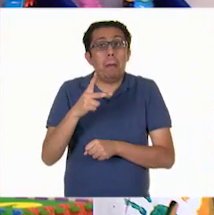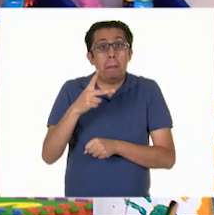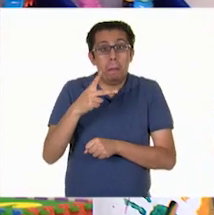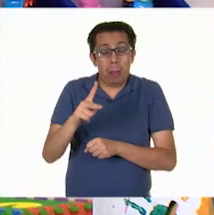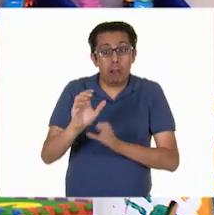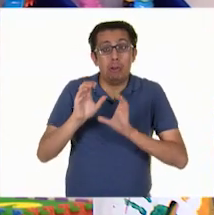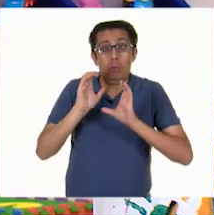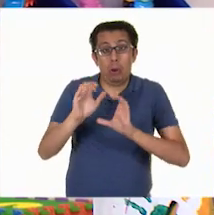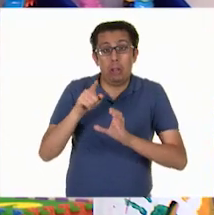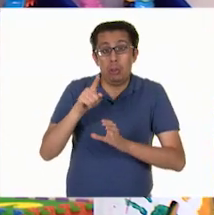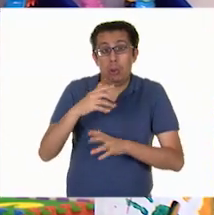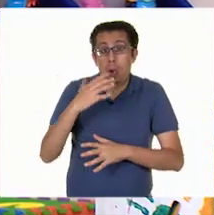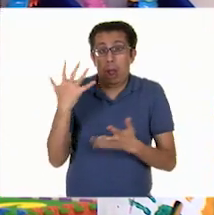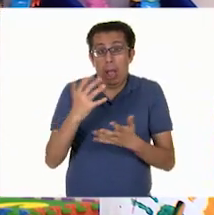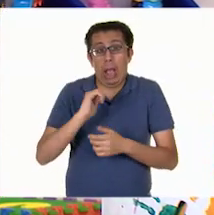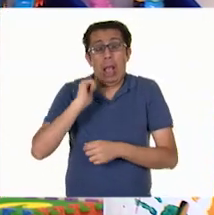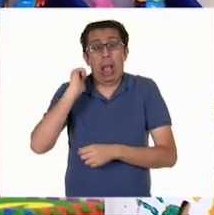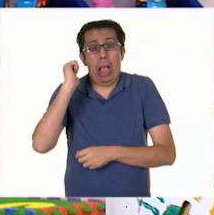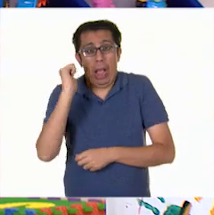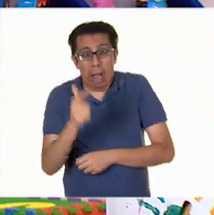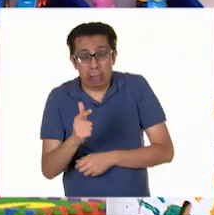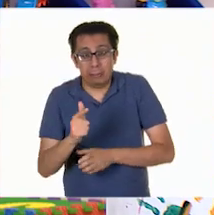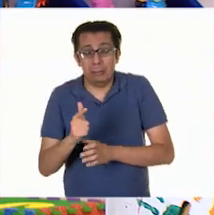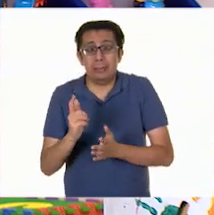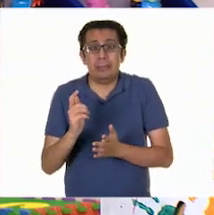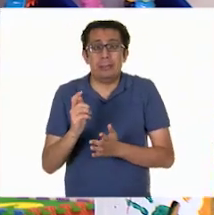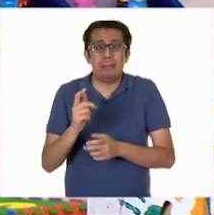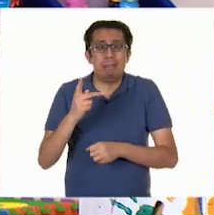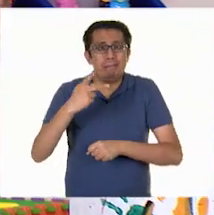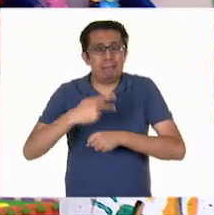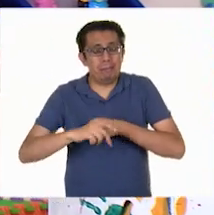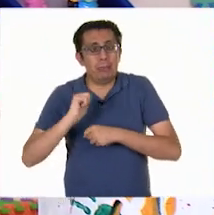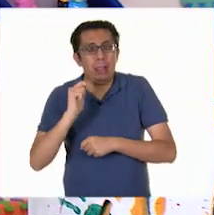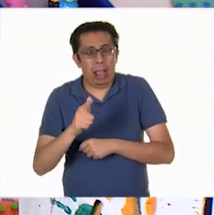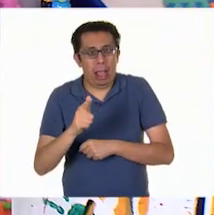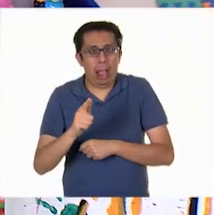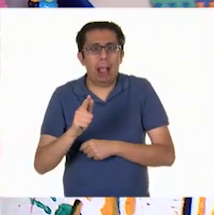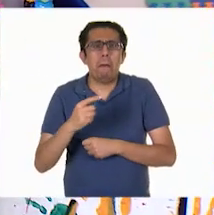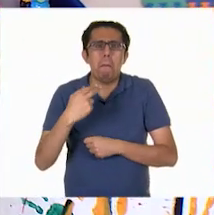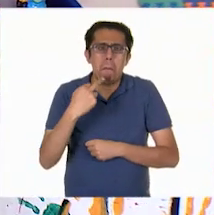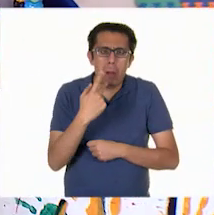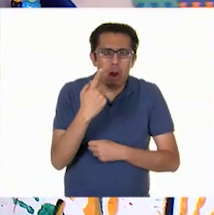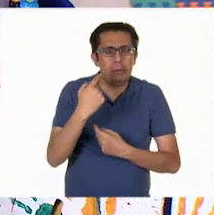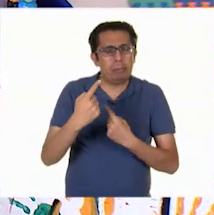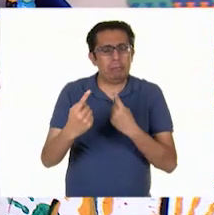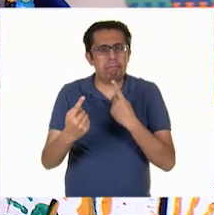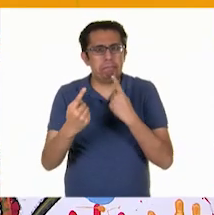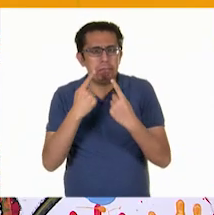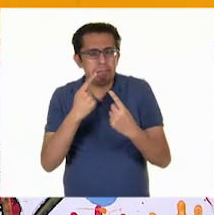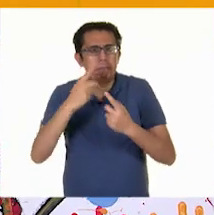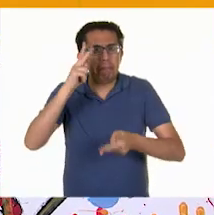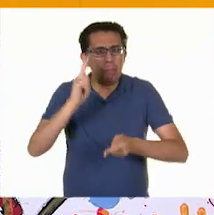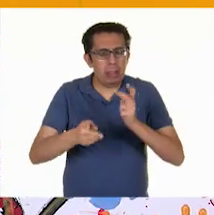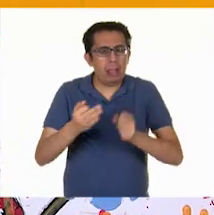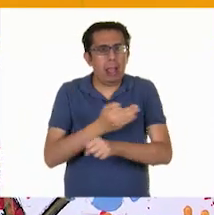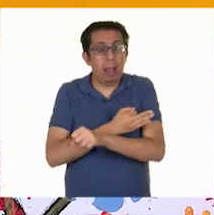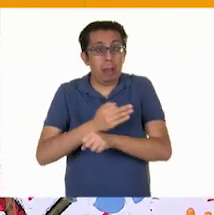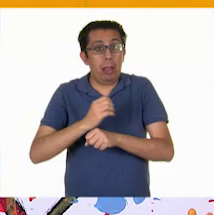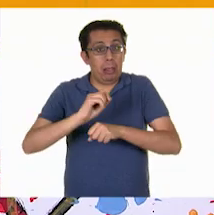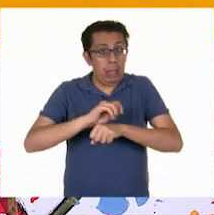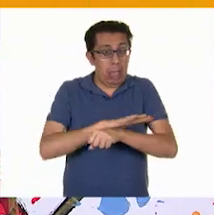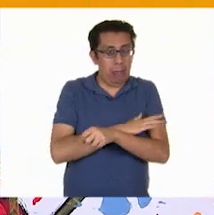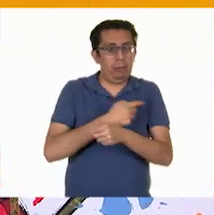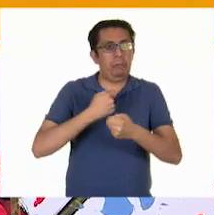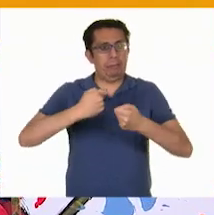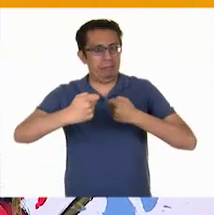te puedas arrepentir. Dialoga con tu familia y recuerda manejar tus emociones. Claro. Sí, lo tendré en cuenta,